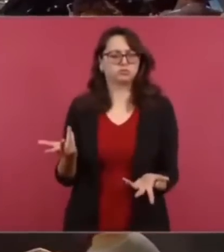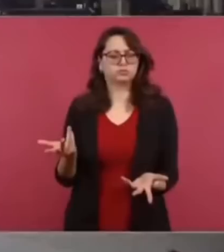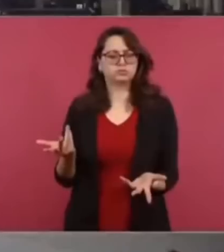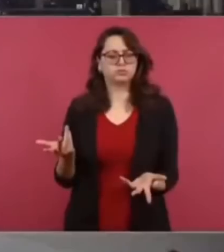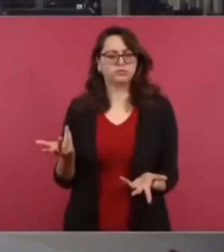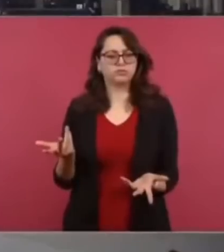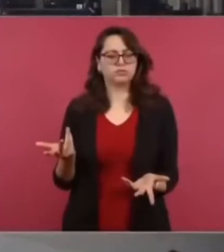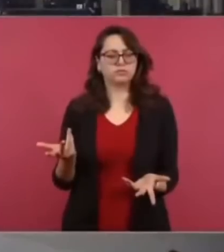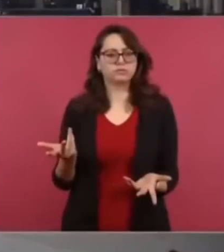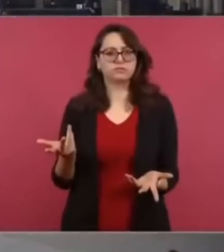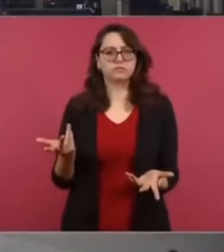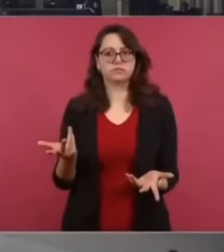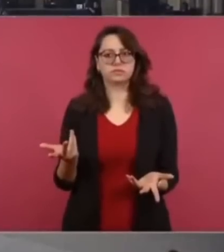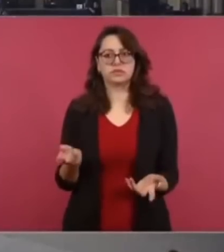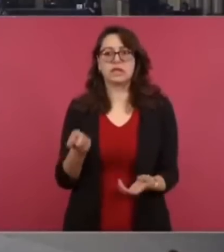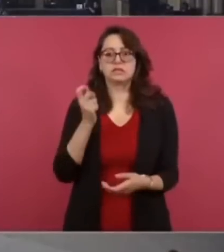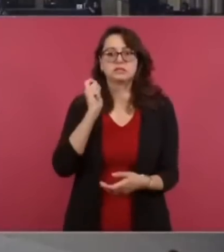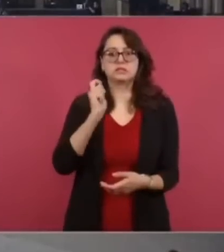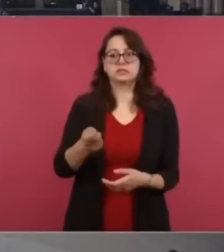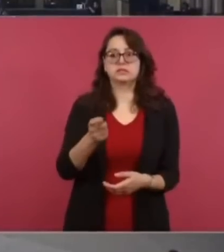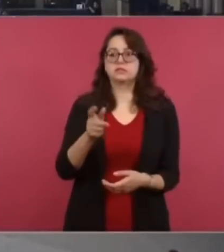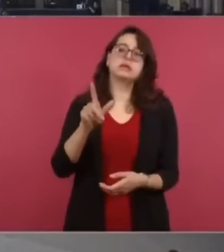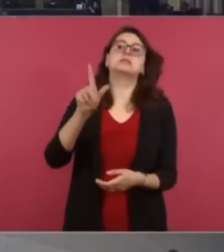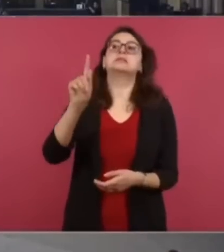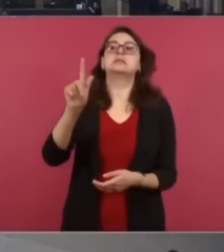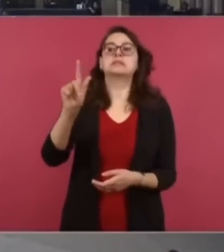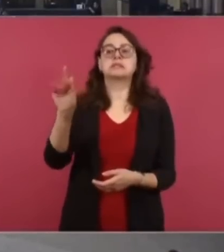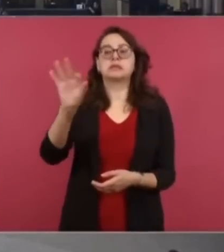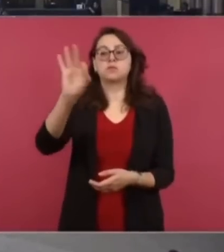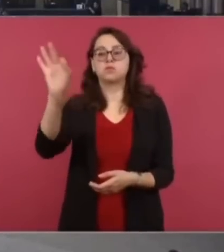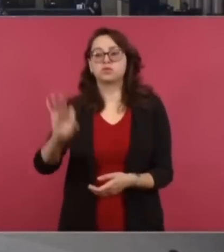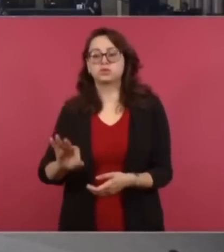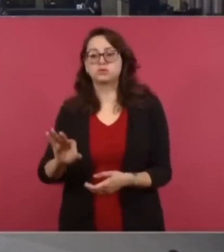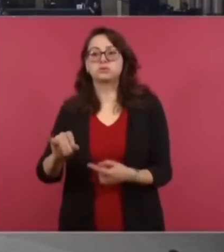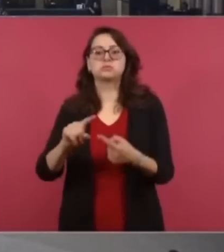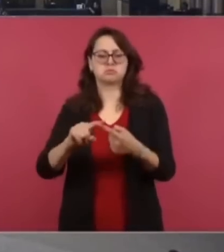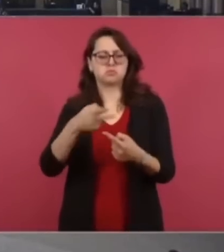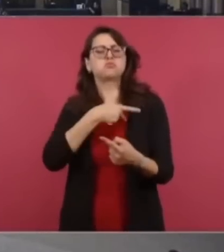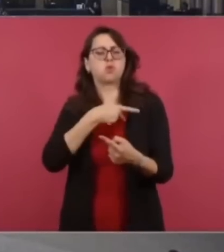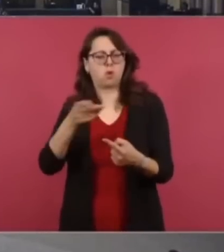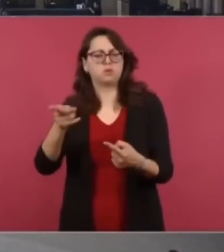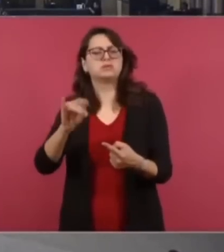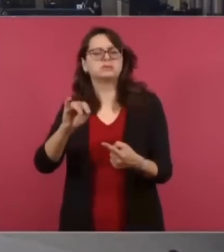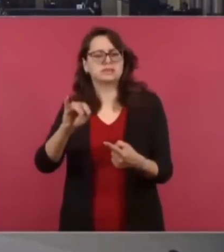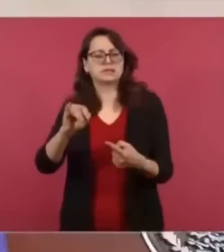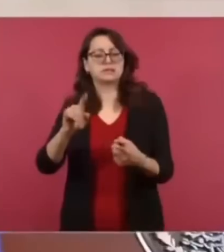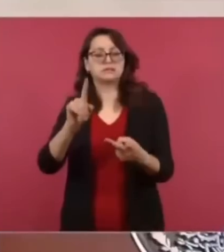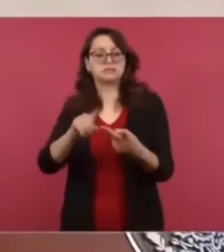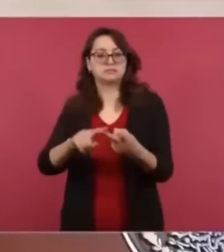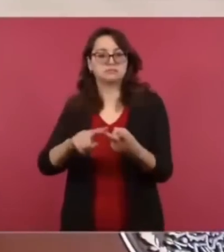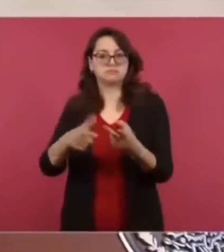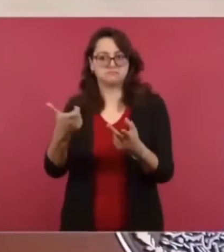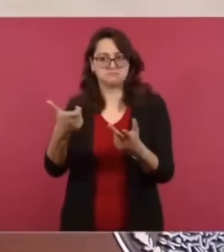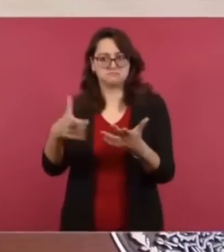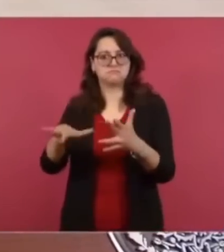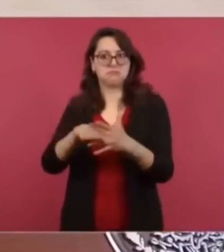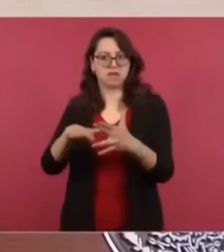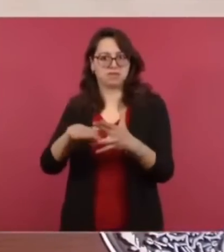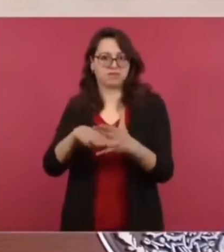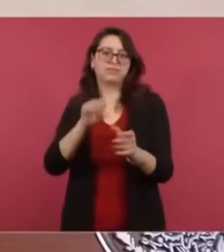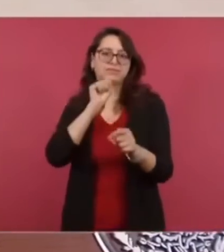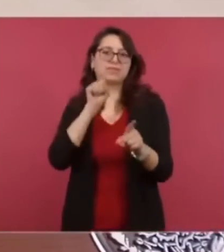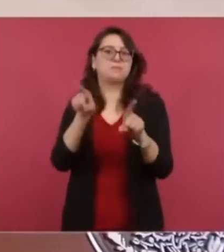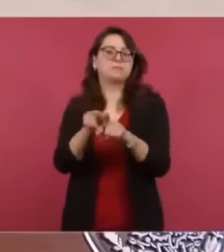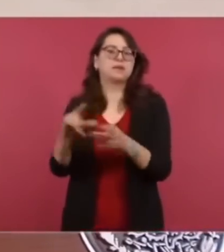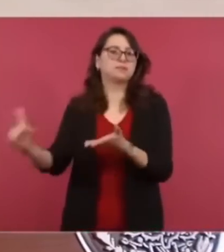¿Sí? Y la aprobación es del 70%. ¿Qué quiere decir? Pues que apoyan los